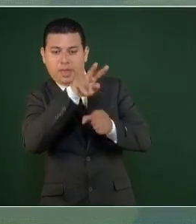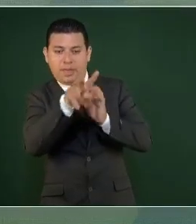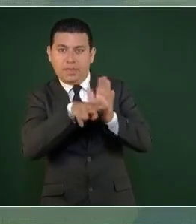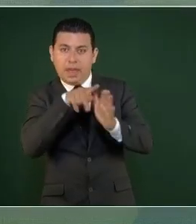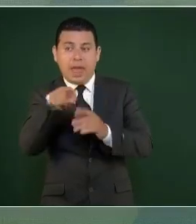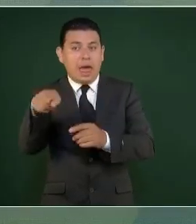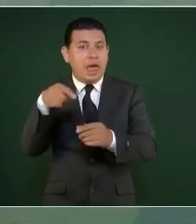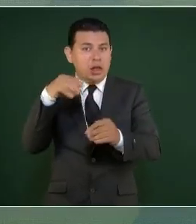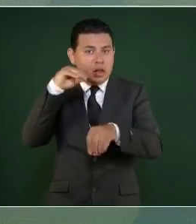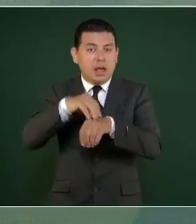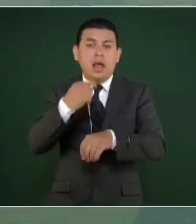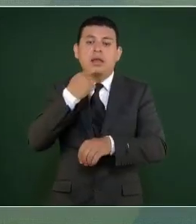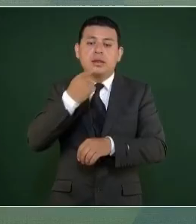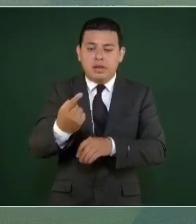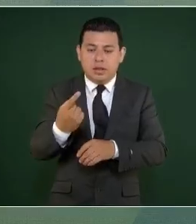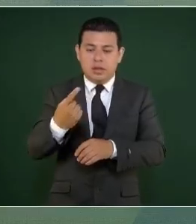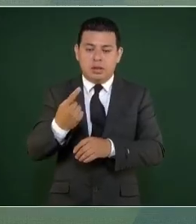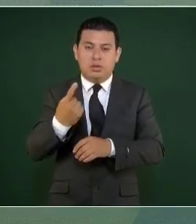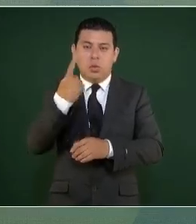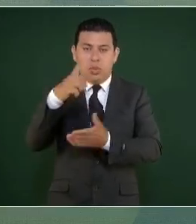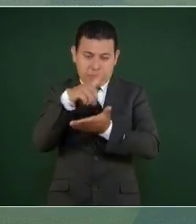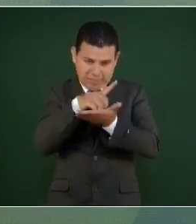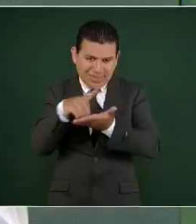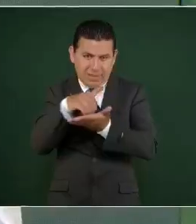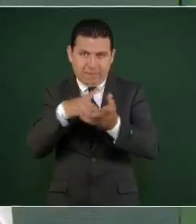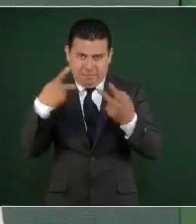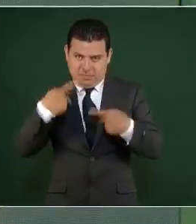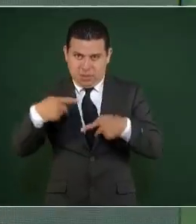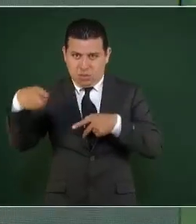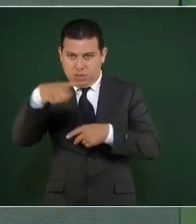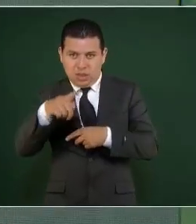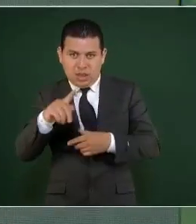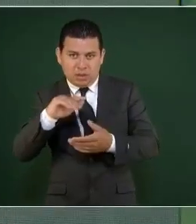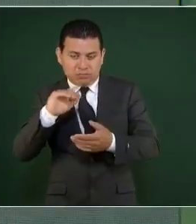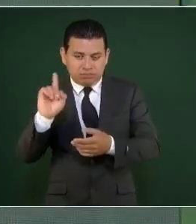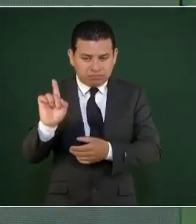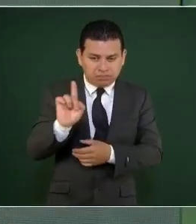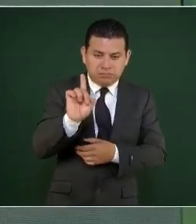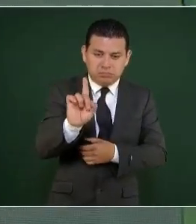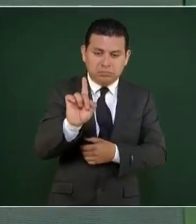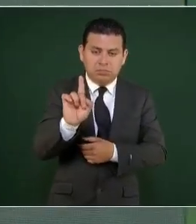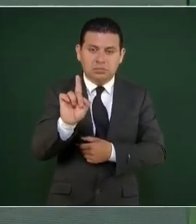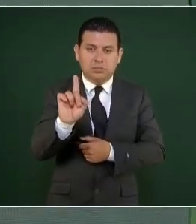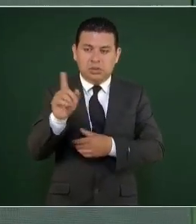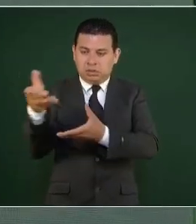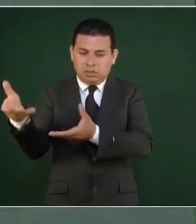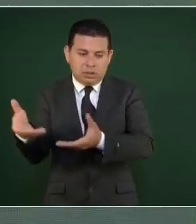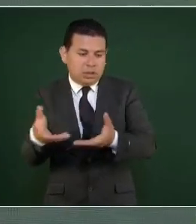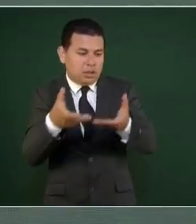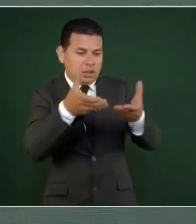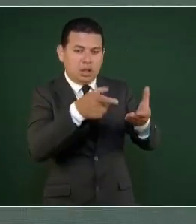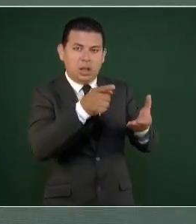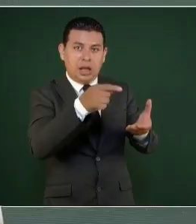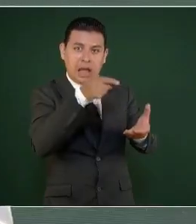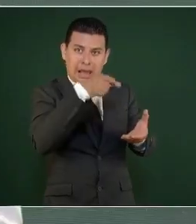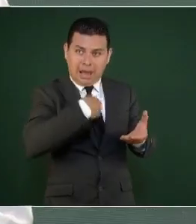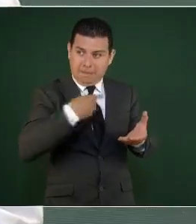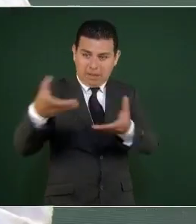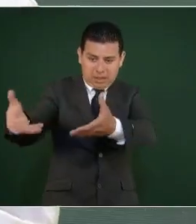en donde un narcotraficante me entrega, no,